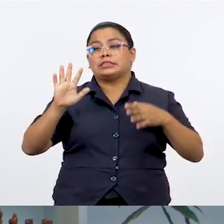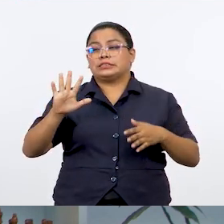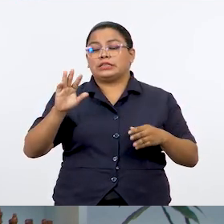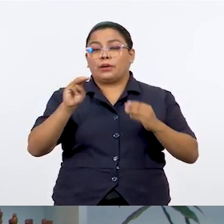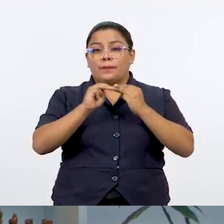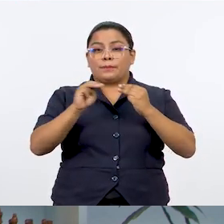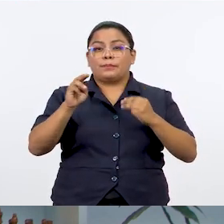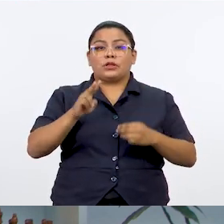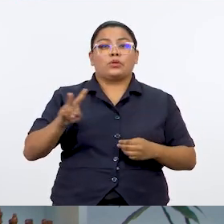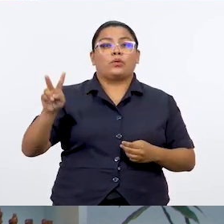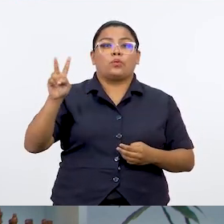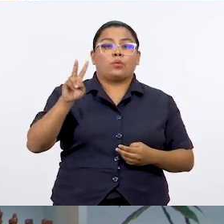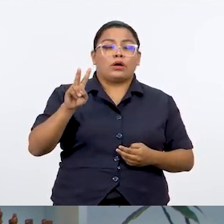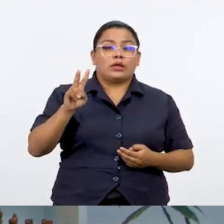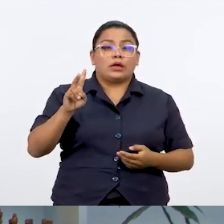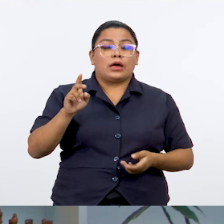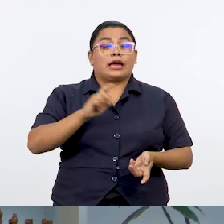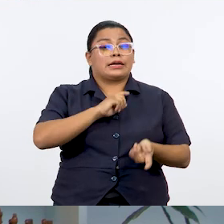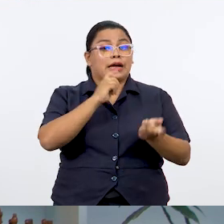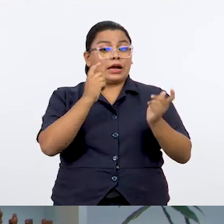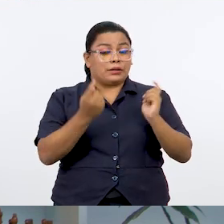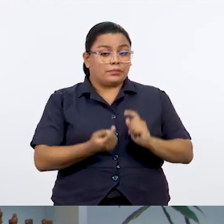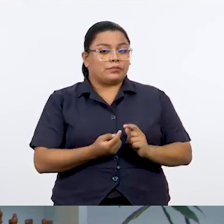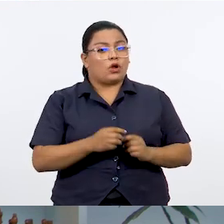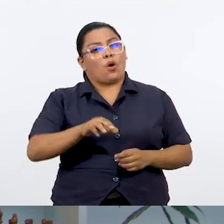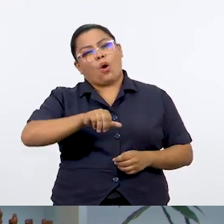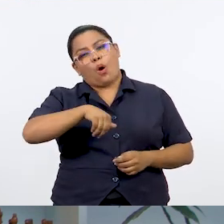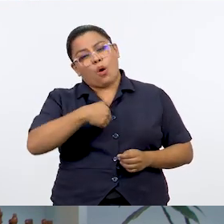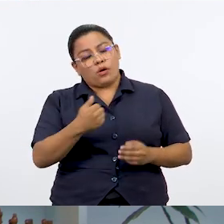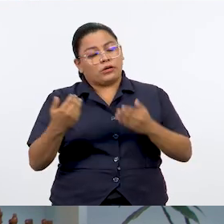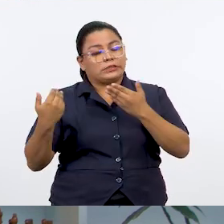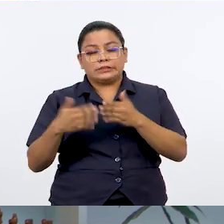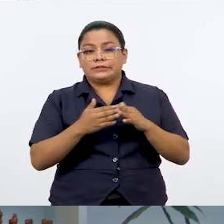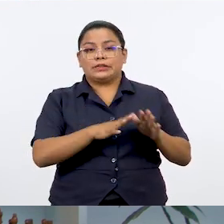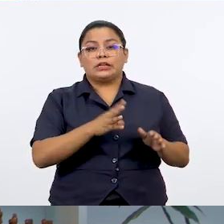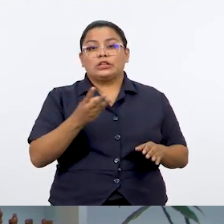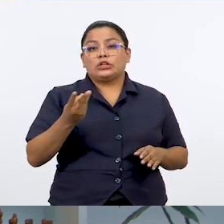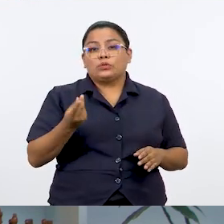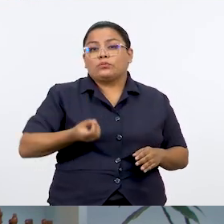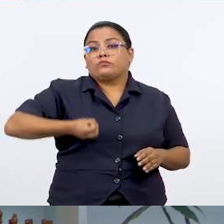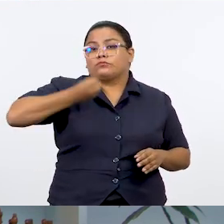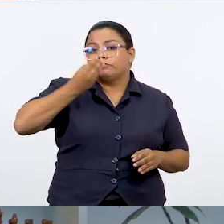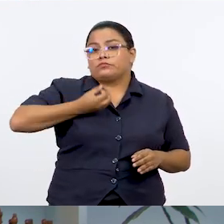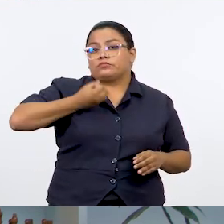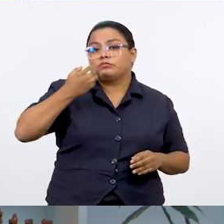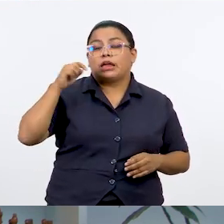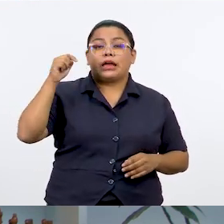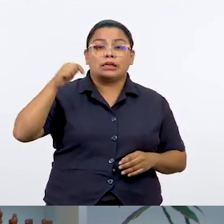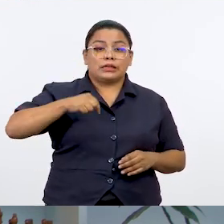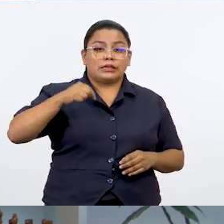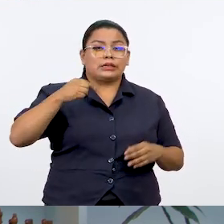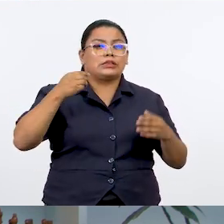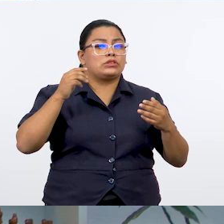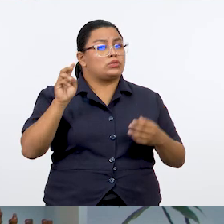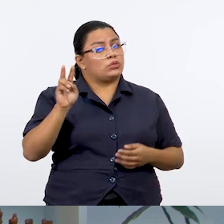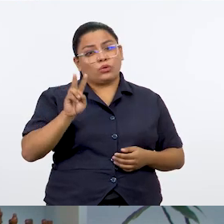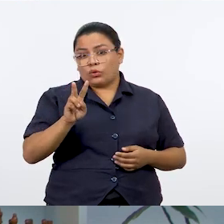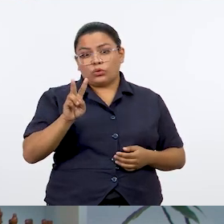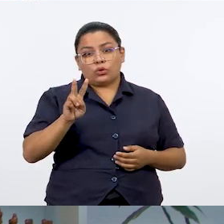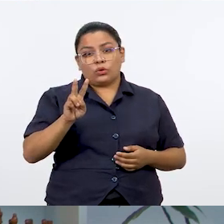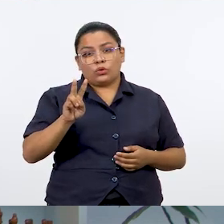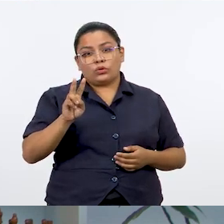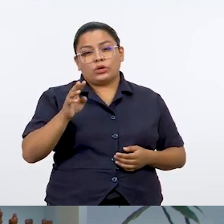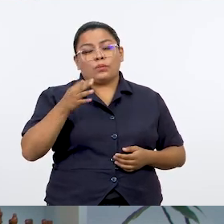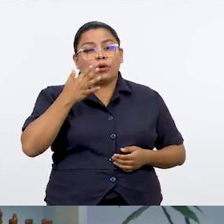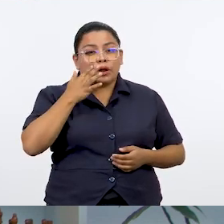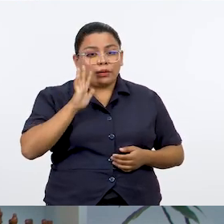en lugar de 10, pues le correspondería otra cantidad de girasoles. En este caso ya no serían 2, sino